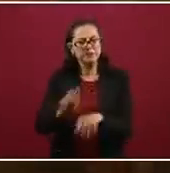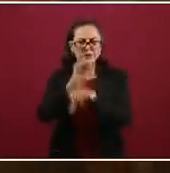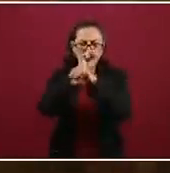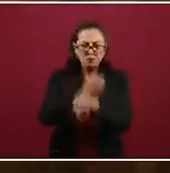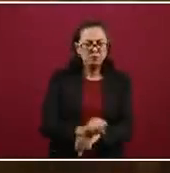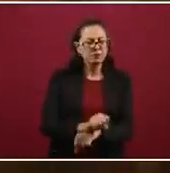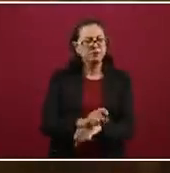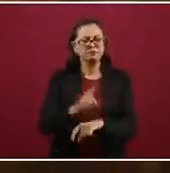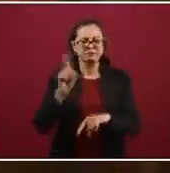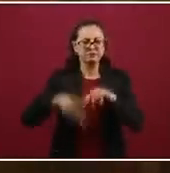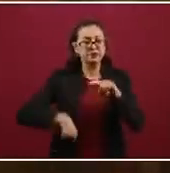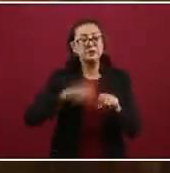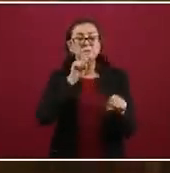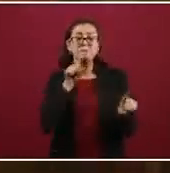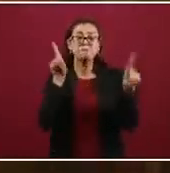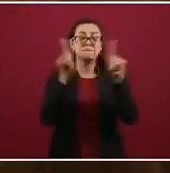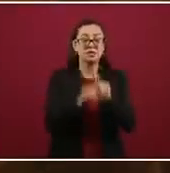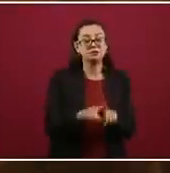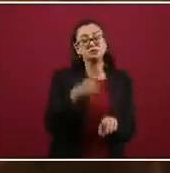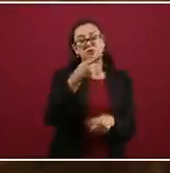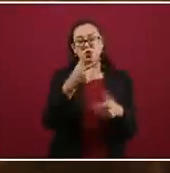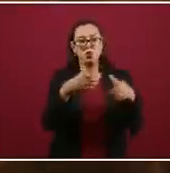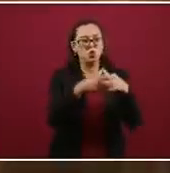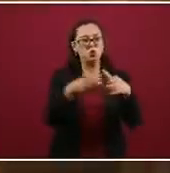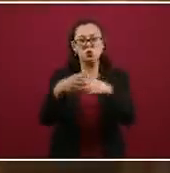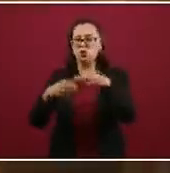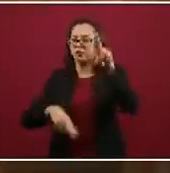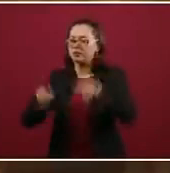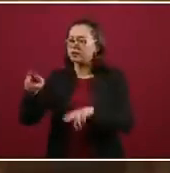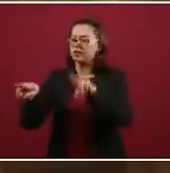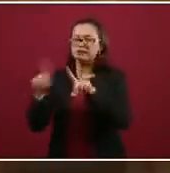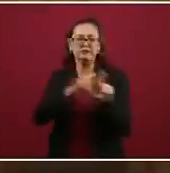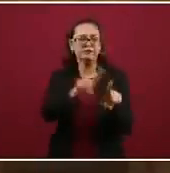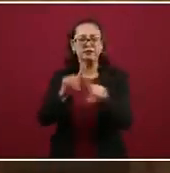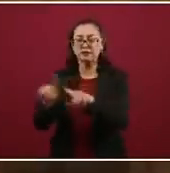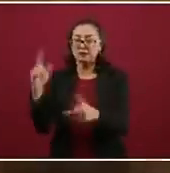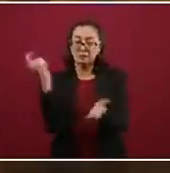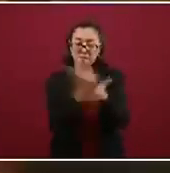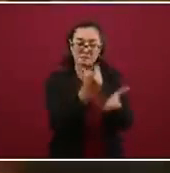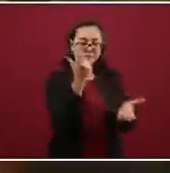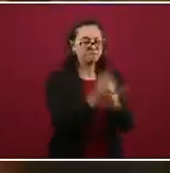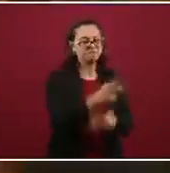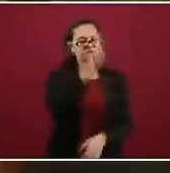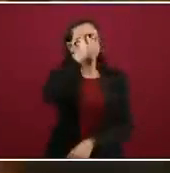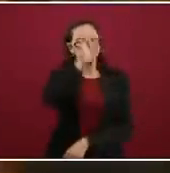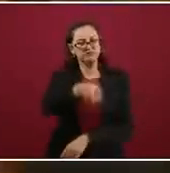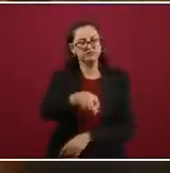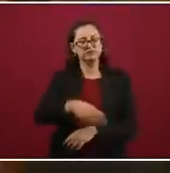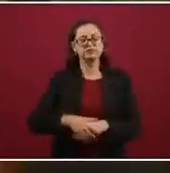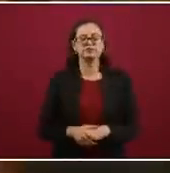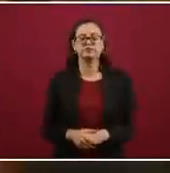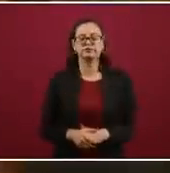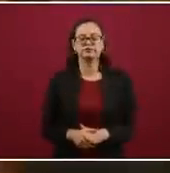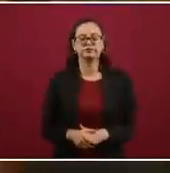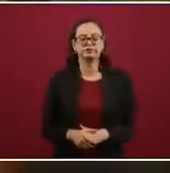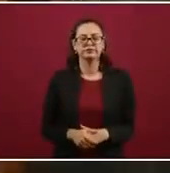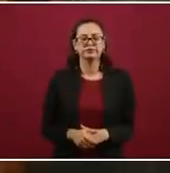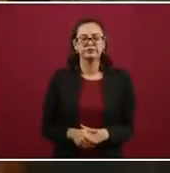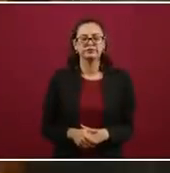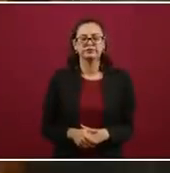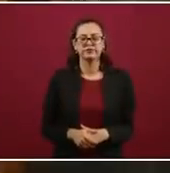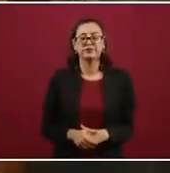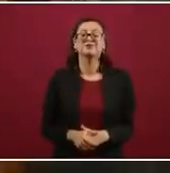de tributos para todo género de castas. permite